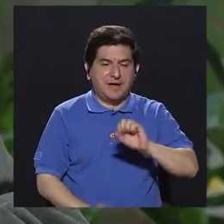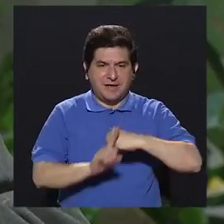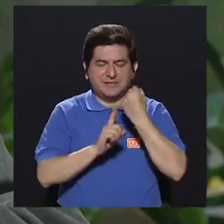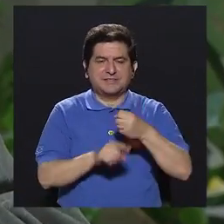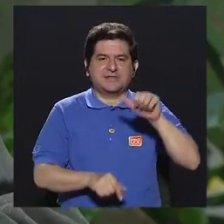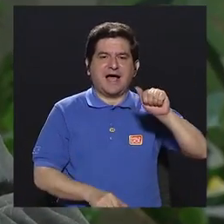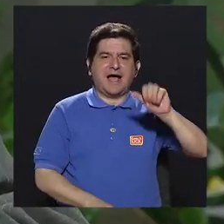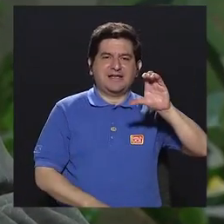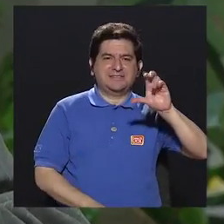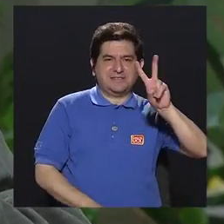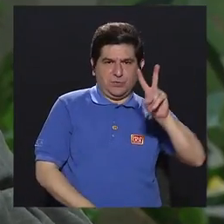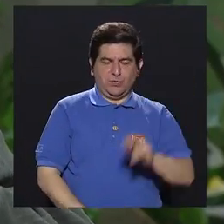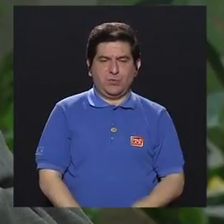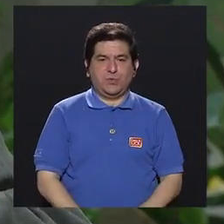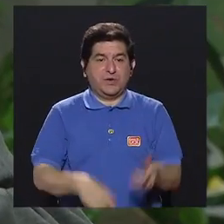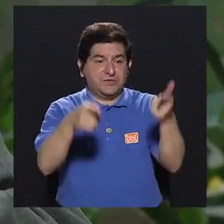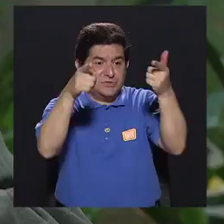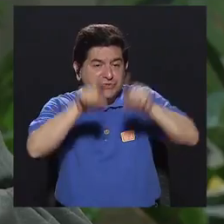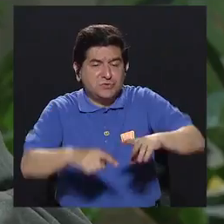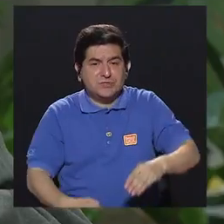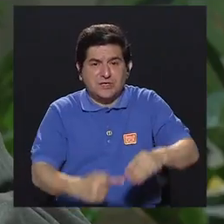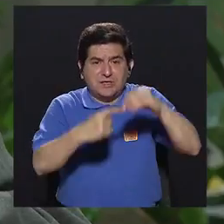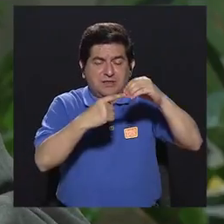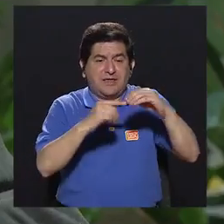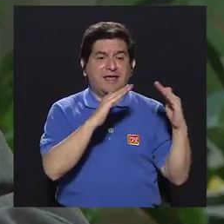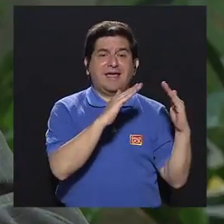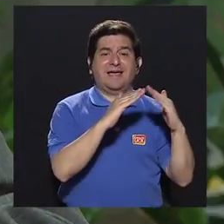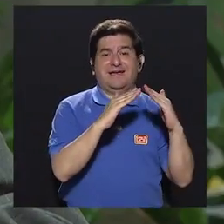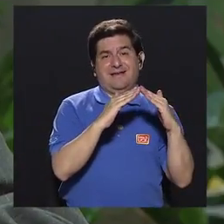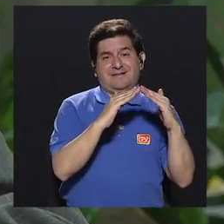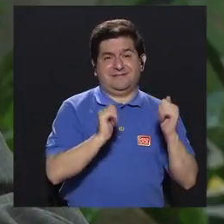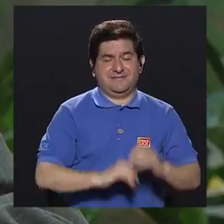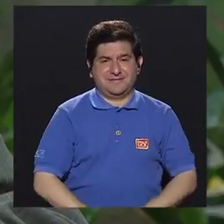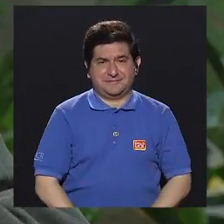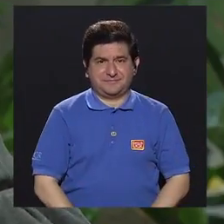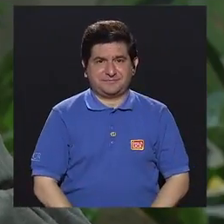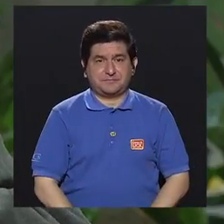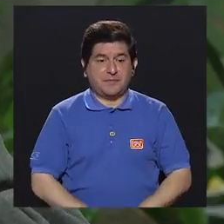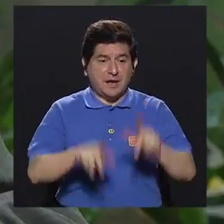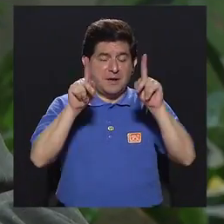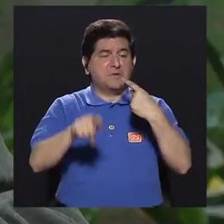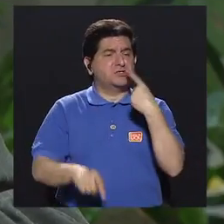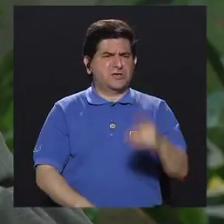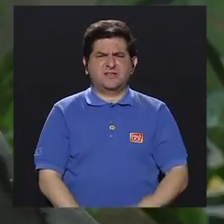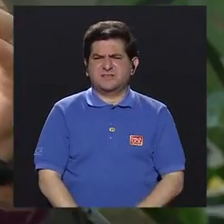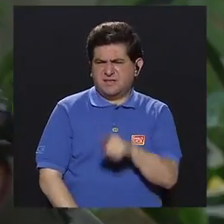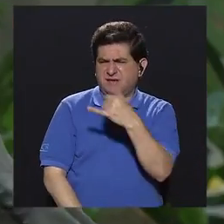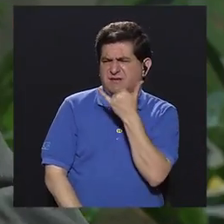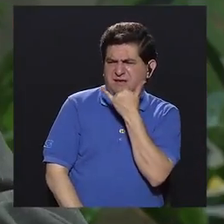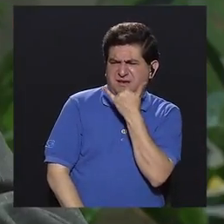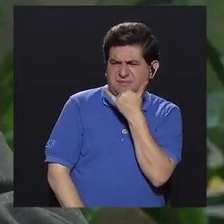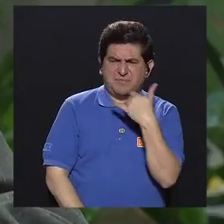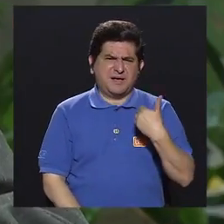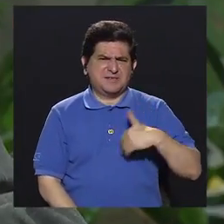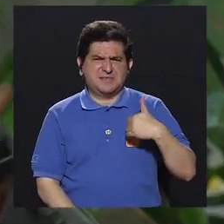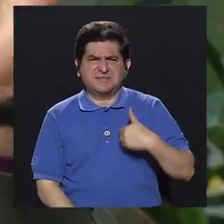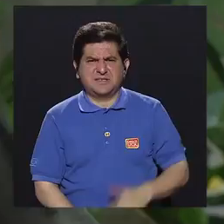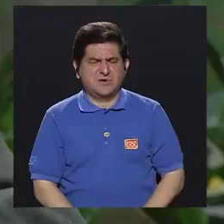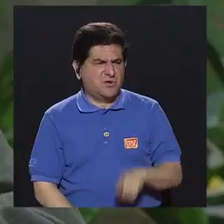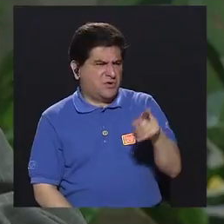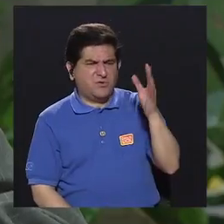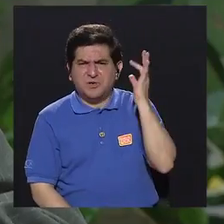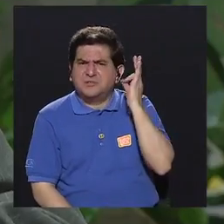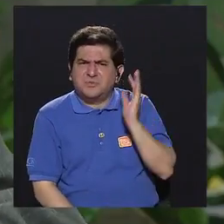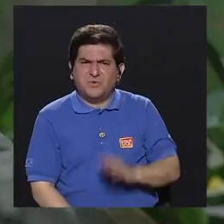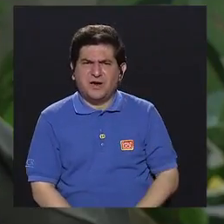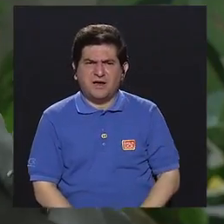accidentes cerebrovasculares se dan principalmente en los hogares. Entonces la gente dice, ay, mira, ¿qué le pasará a este señor? ¿Qué le pasará a